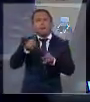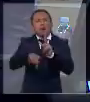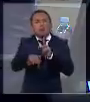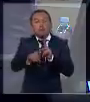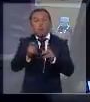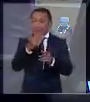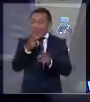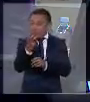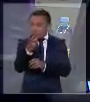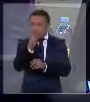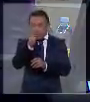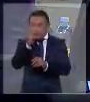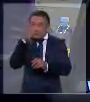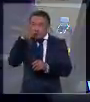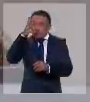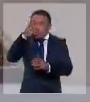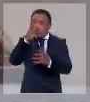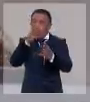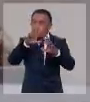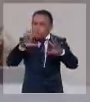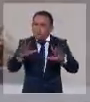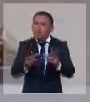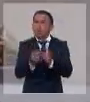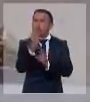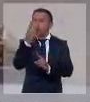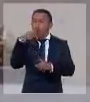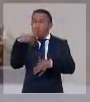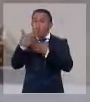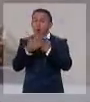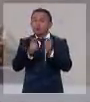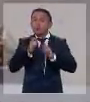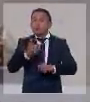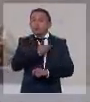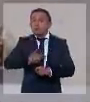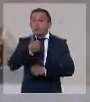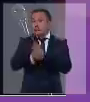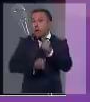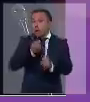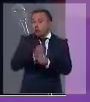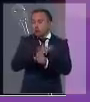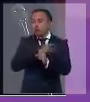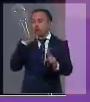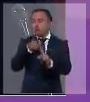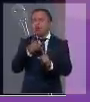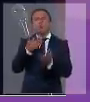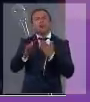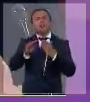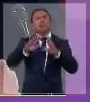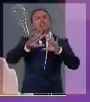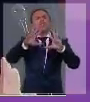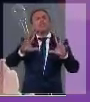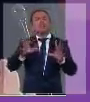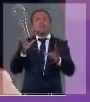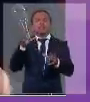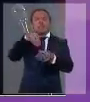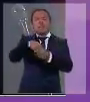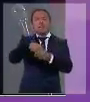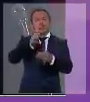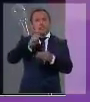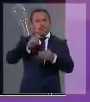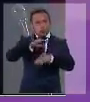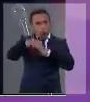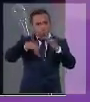y lo vamos a hacer a lo largo del sexenio. ¿Integrar significa deshacer los que son y hacer uno solo o mantener los que son